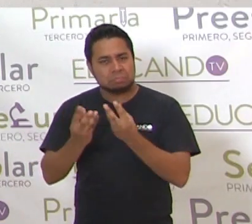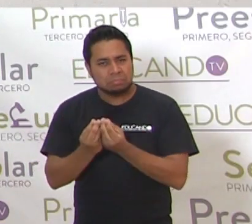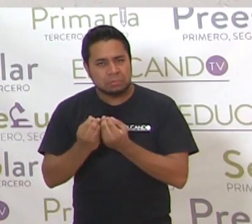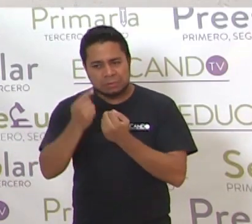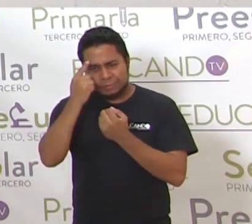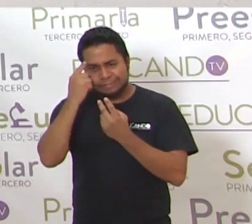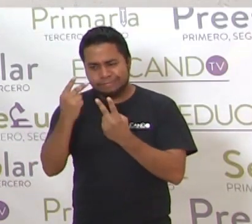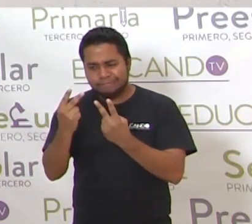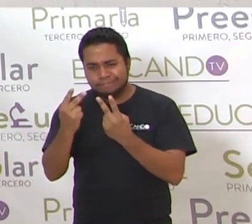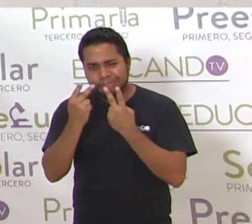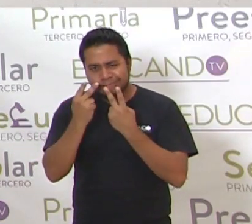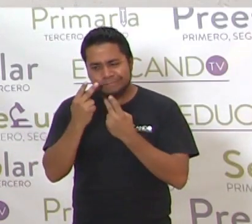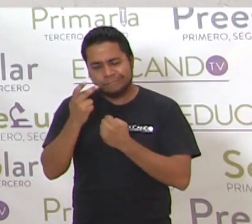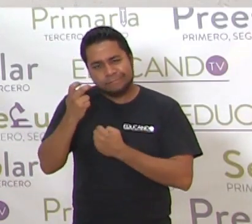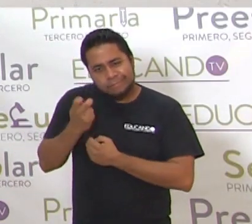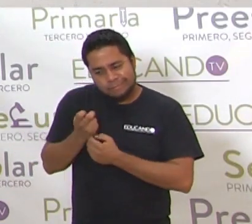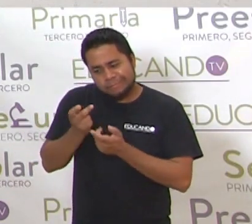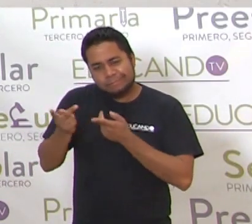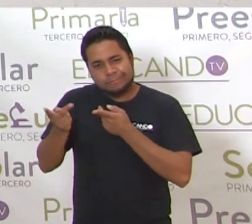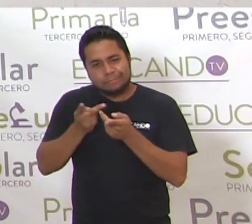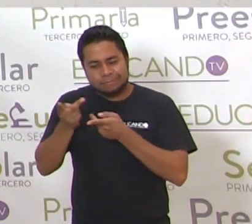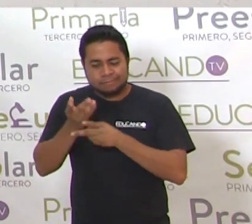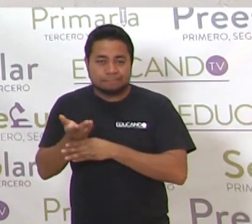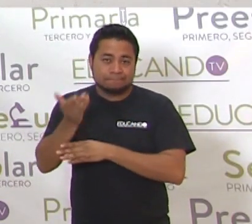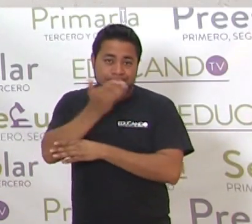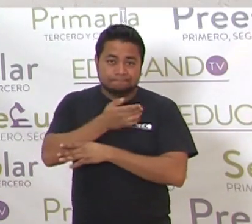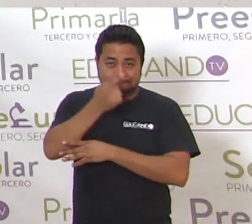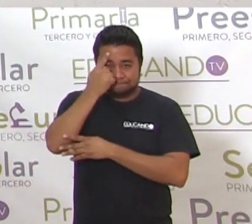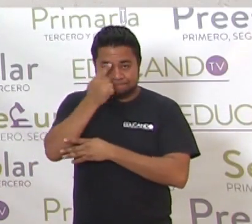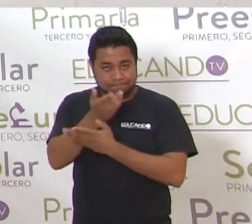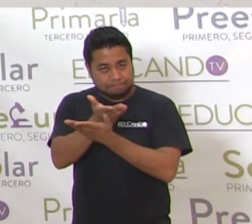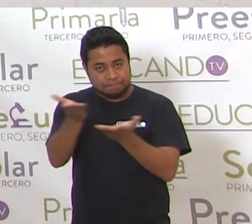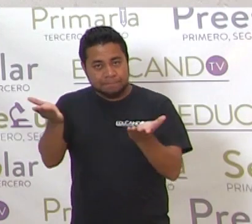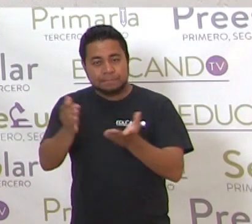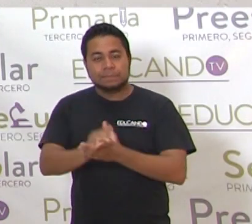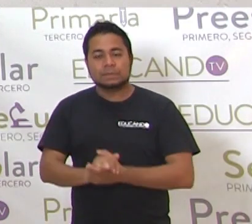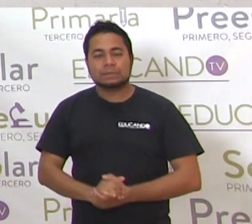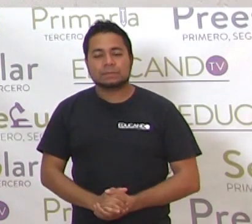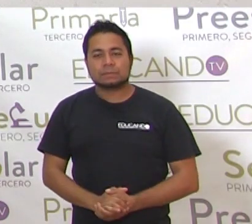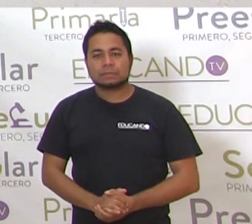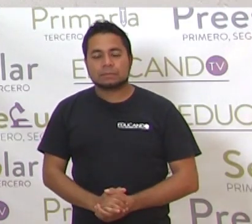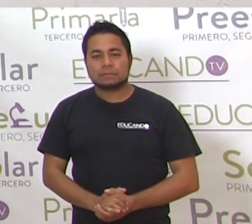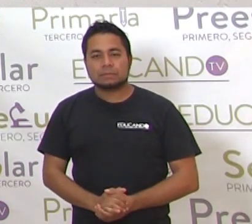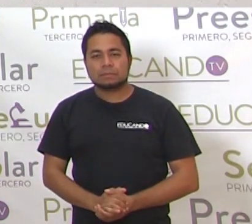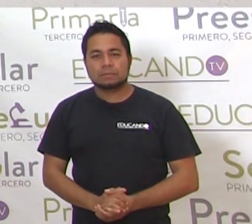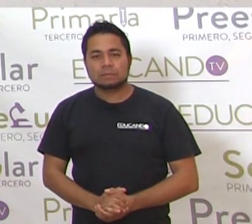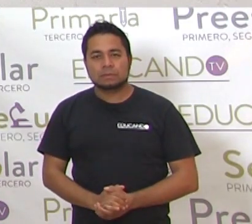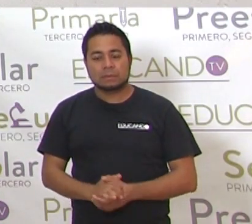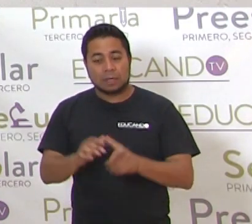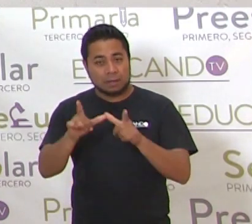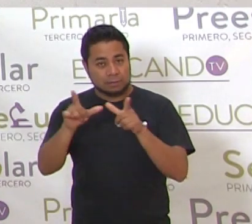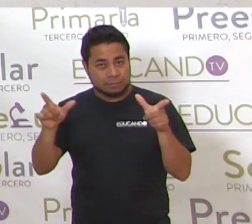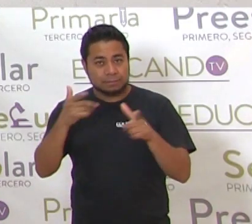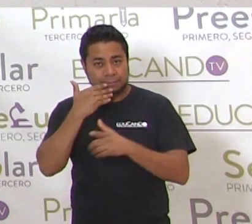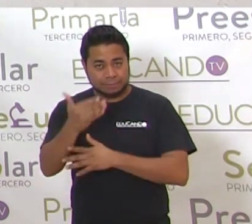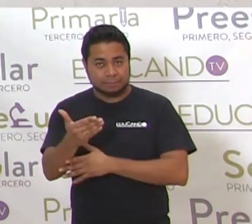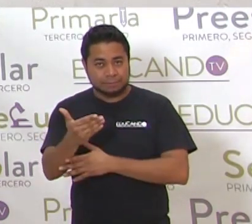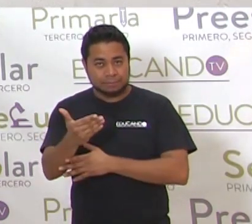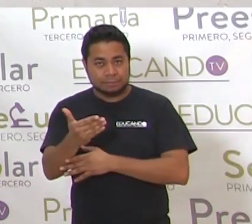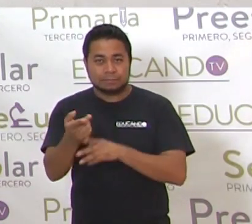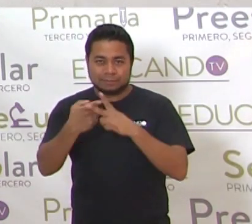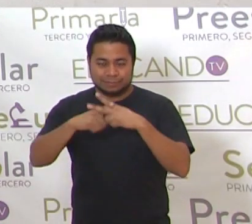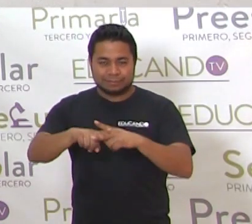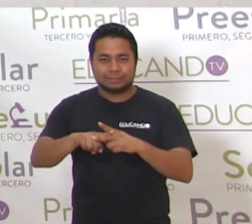amigas para que juntos puedan observar esta sesión que hemos preparado para ustedes están listos